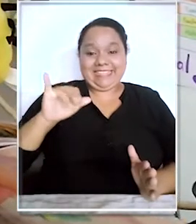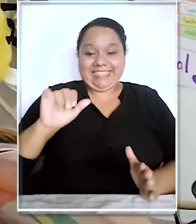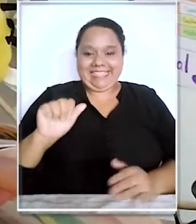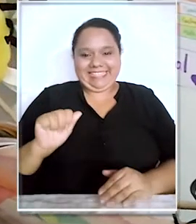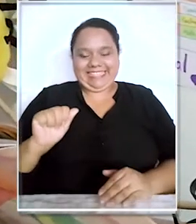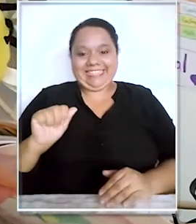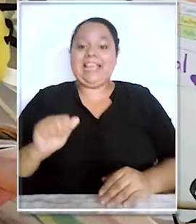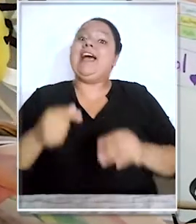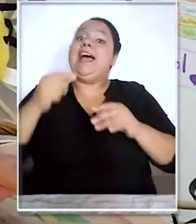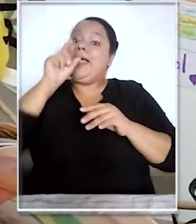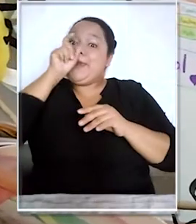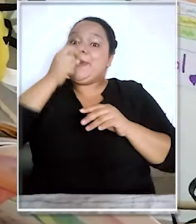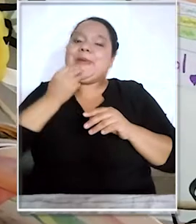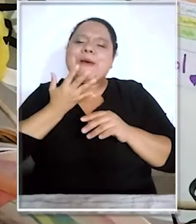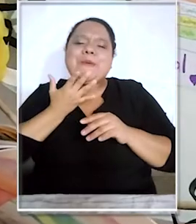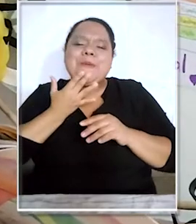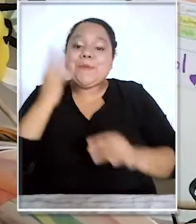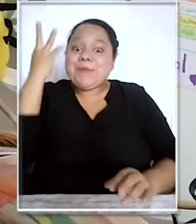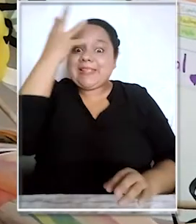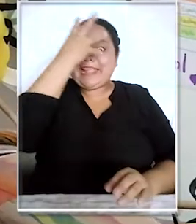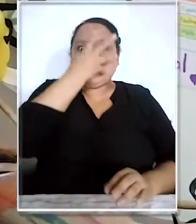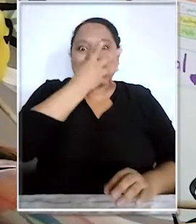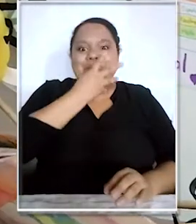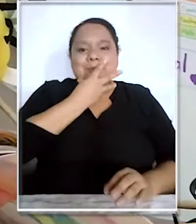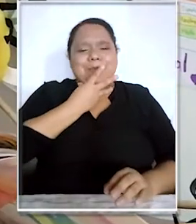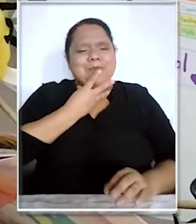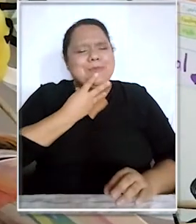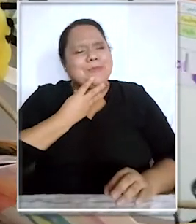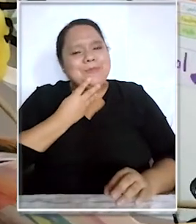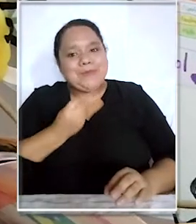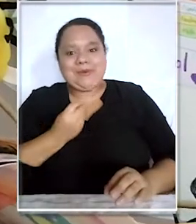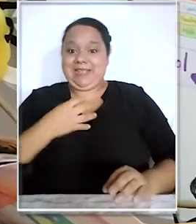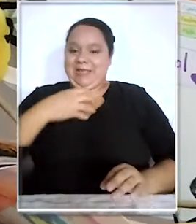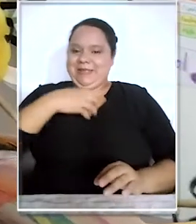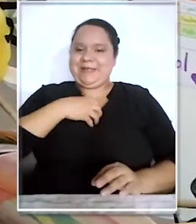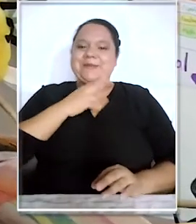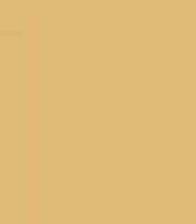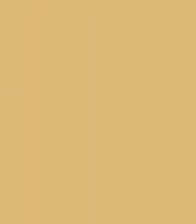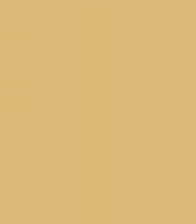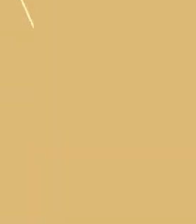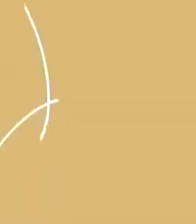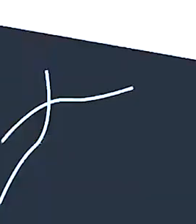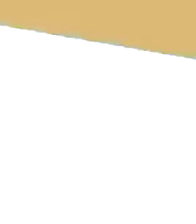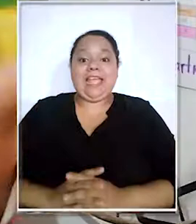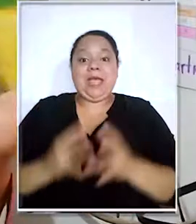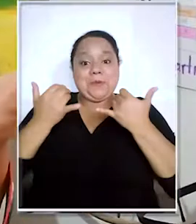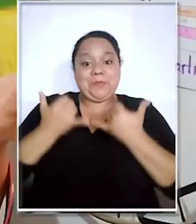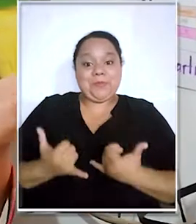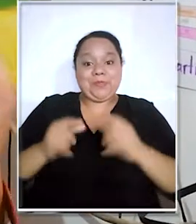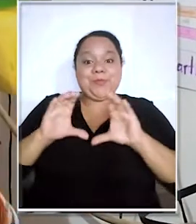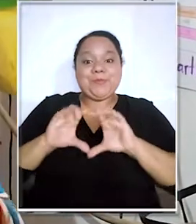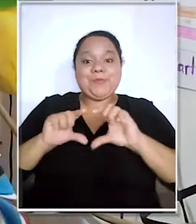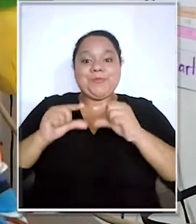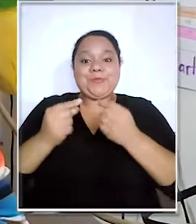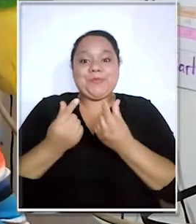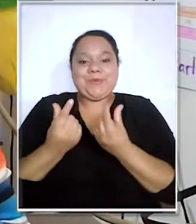La guacamaya es un ave muy bella y así es nuestra ave nacional. Hablemos ahora